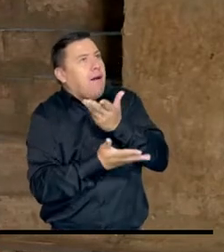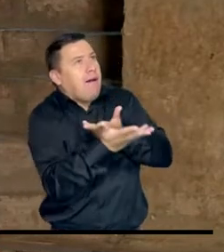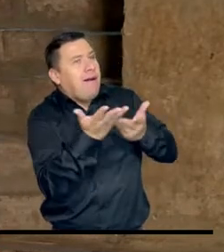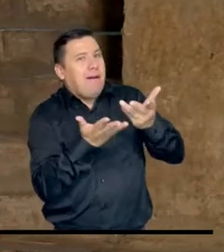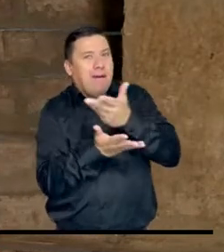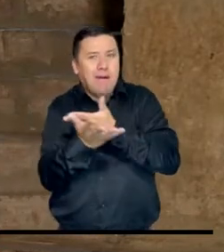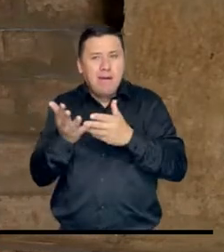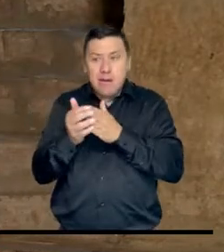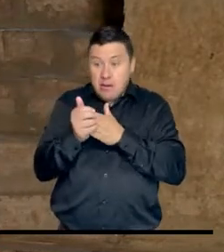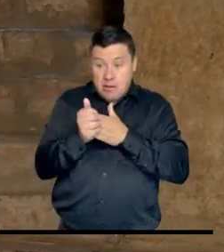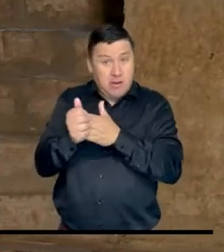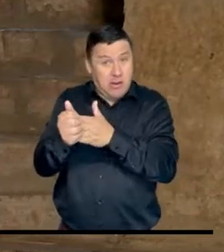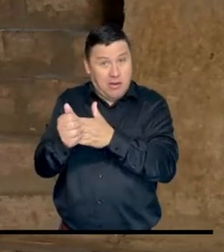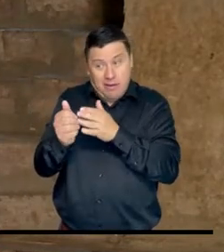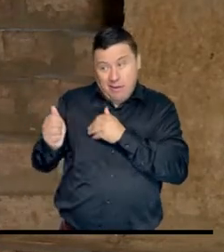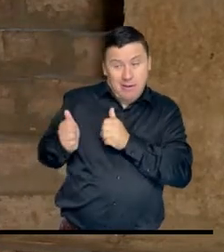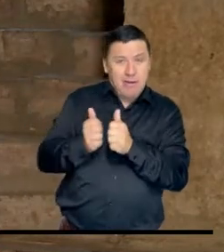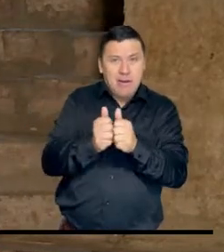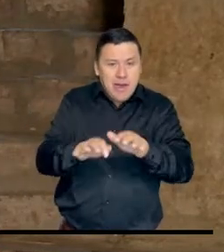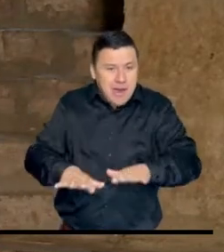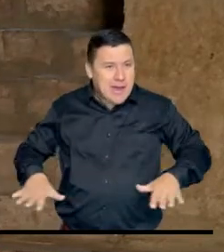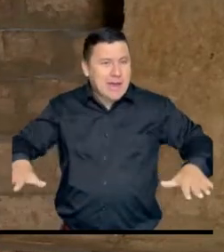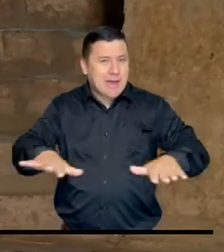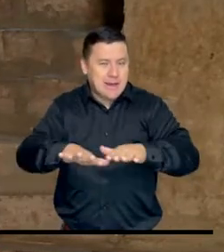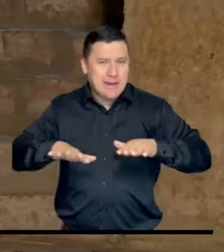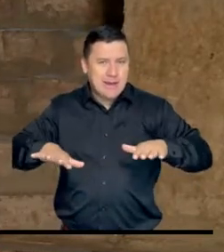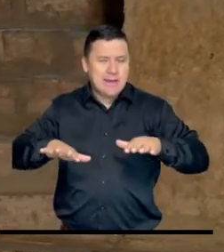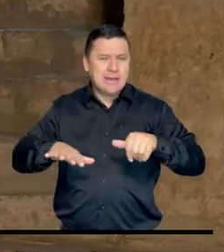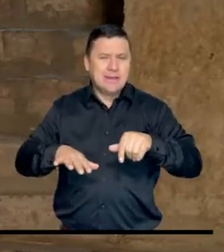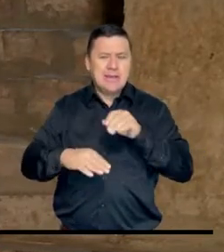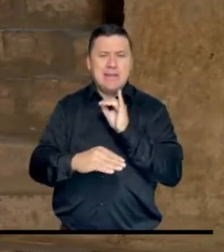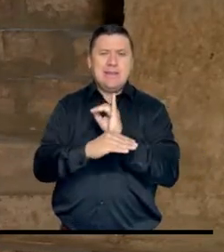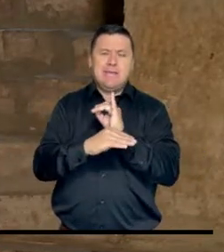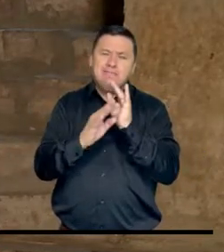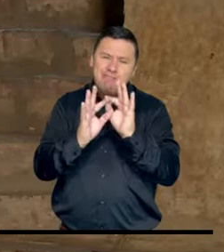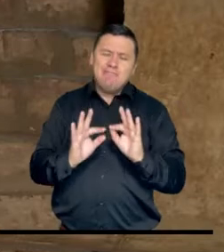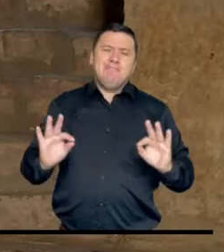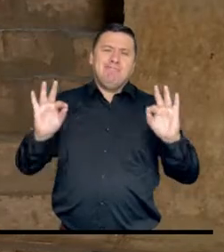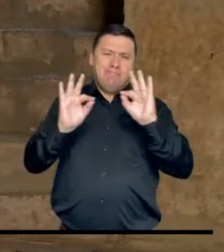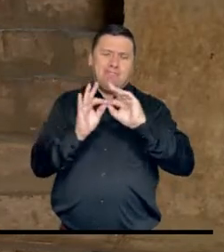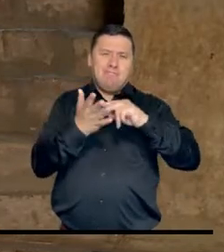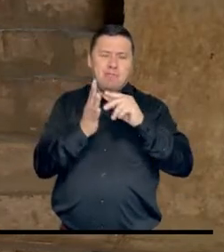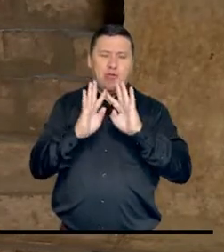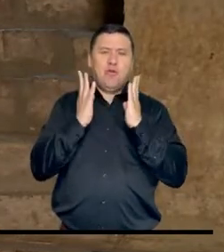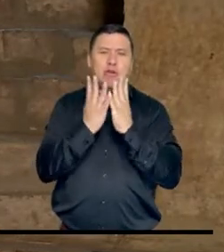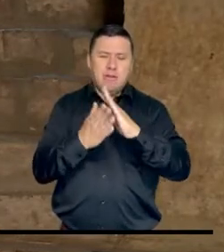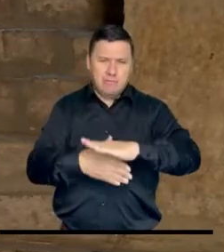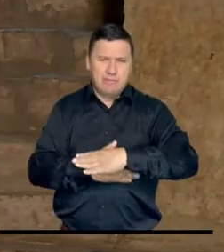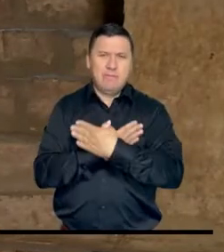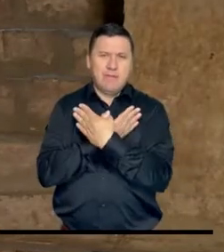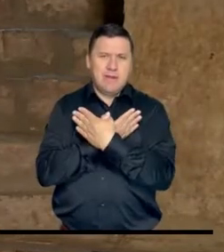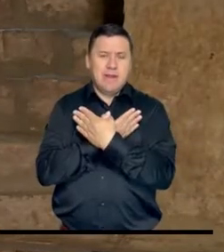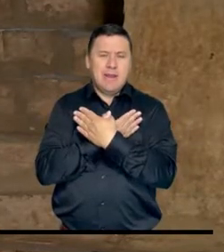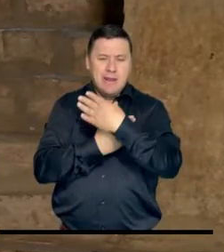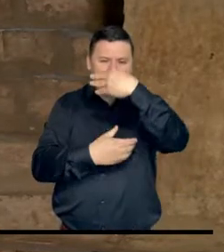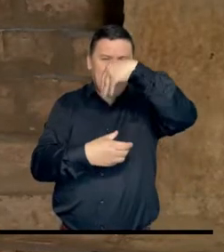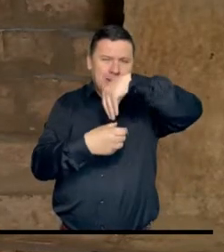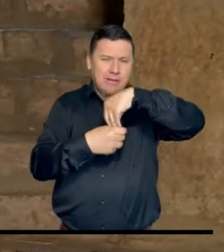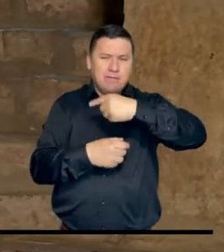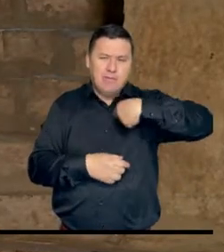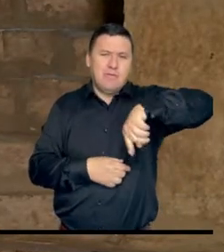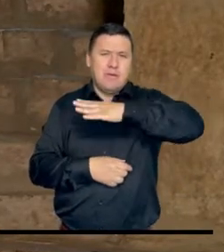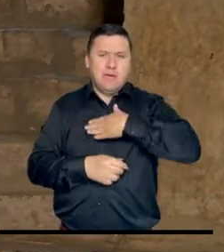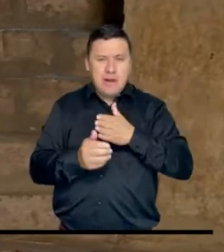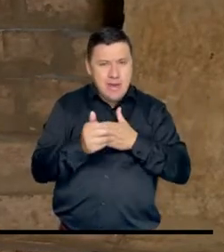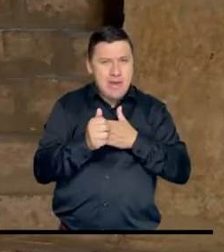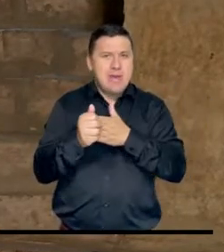interactuar, no solo con el guía, sino con el espacio y con esta institución tan importante como lo es el Congreso de la República.